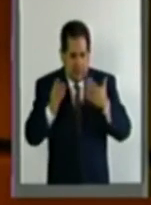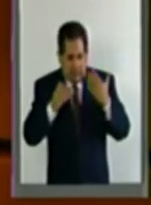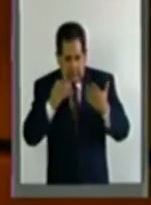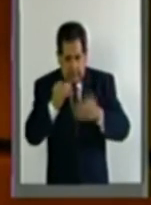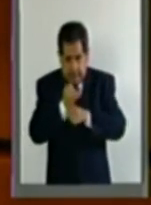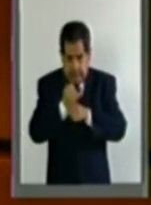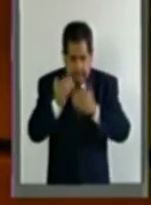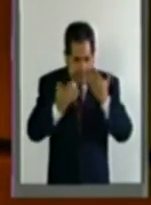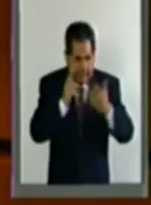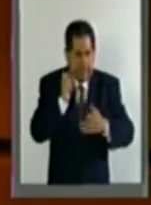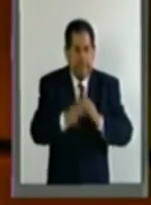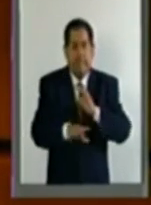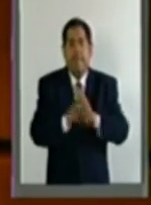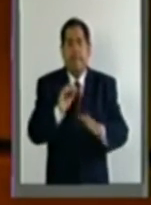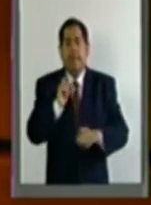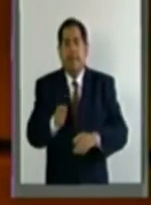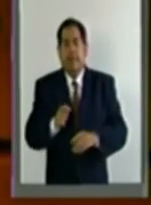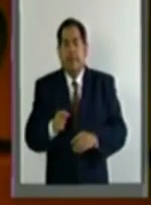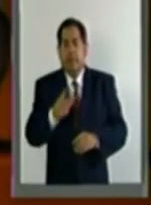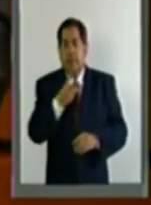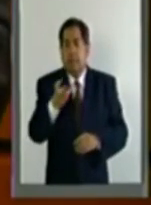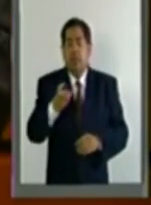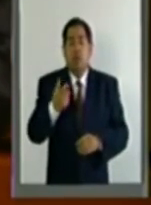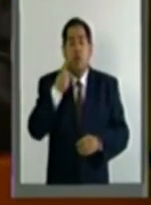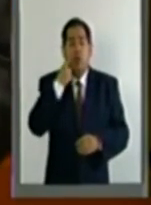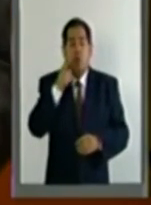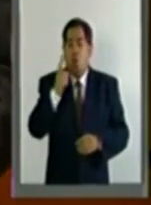arroja el precio de